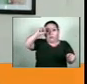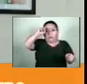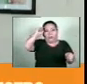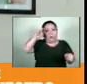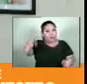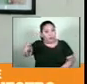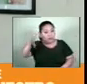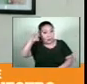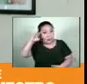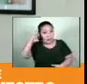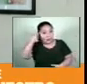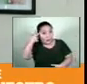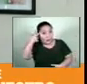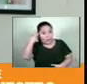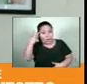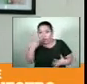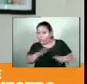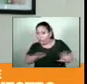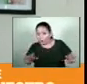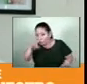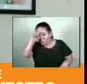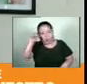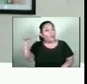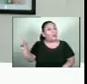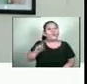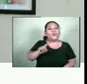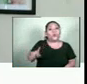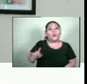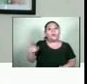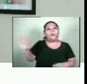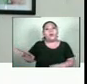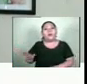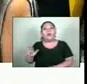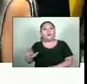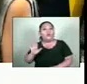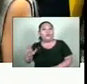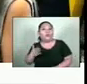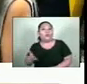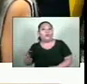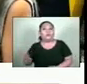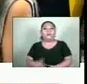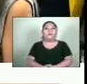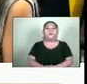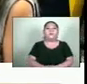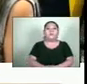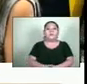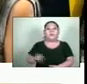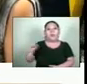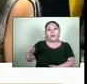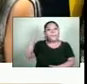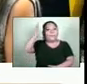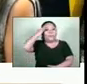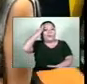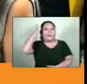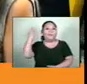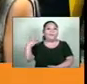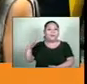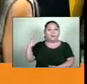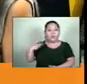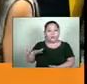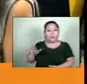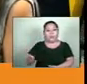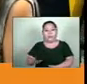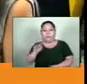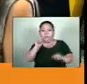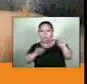eso no quiere decir que van a dejar de trabajar. Van a trabajar en sus propios términos. Según esta experta en el mercado laboral, términos que van más allá de